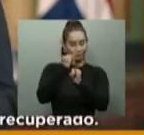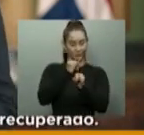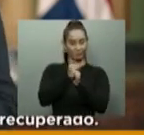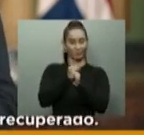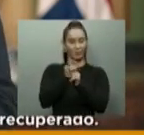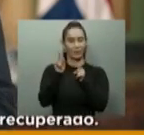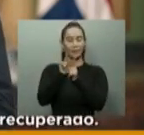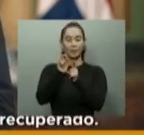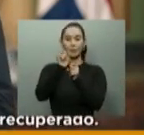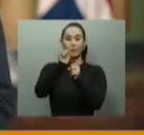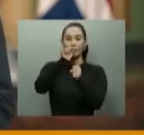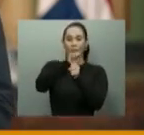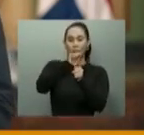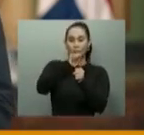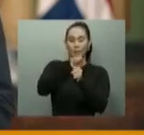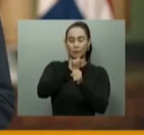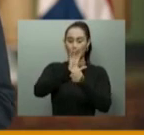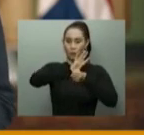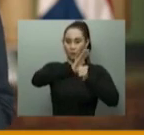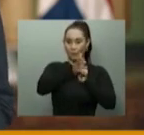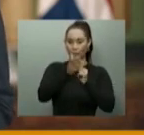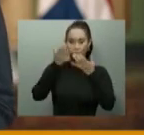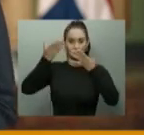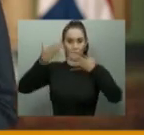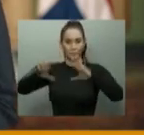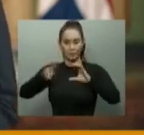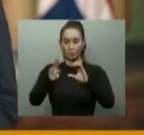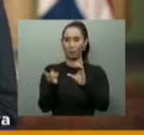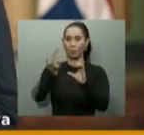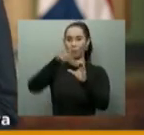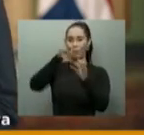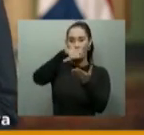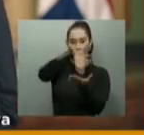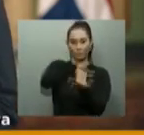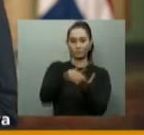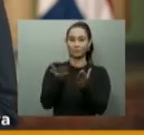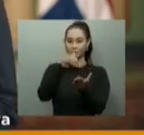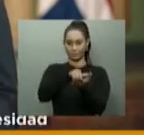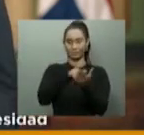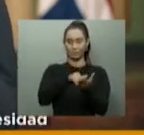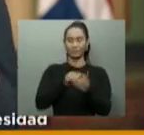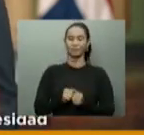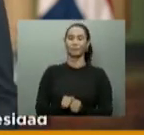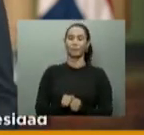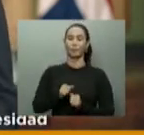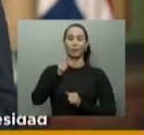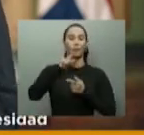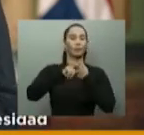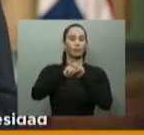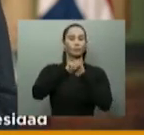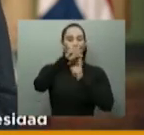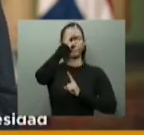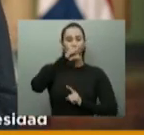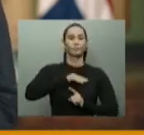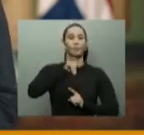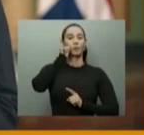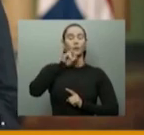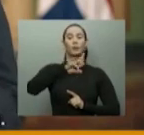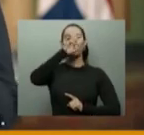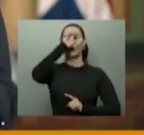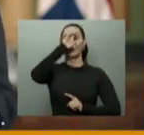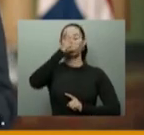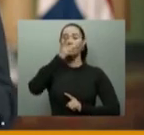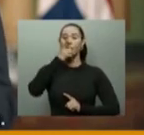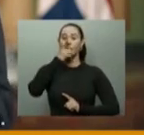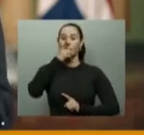y mantener la estabilidad como está hasta el momento y también no cargar al pueblo de más impuestos